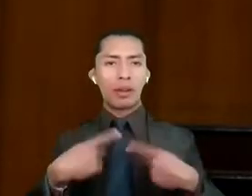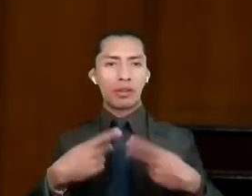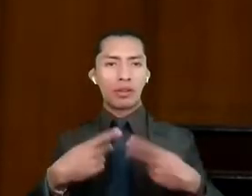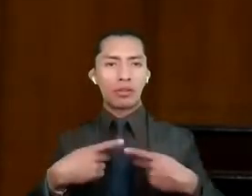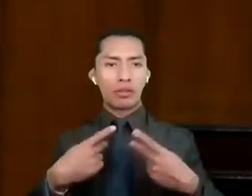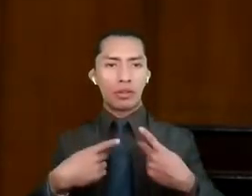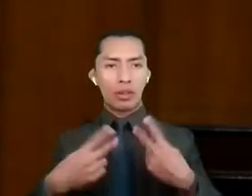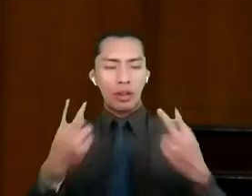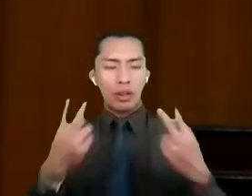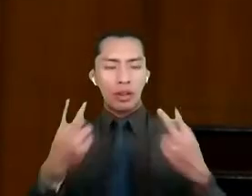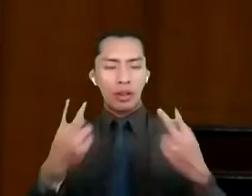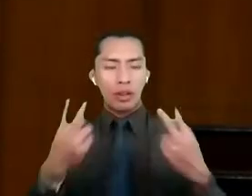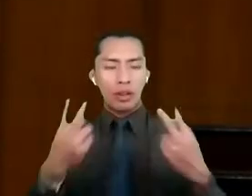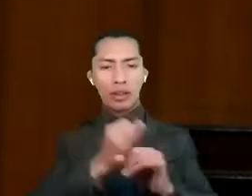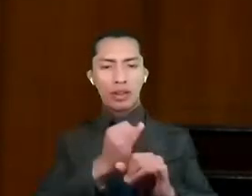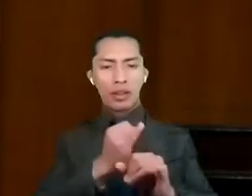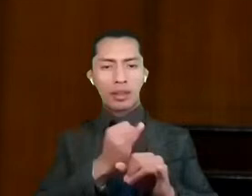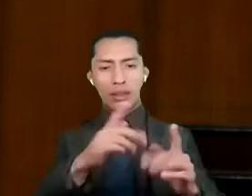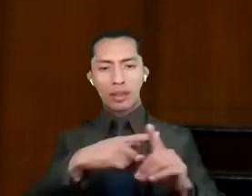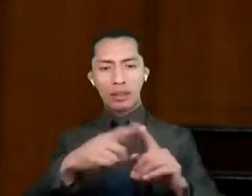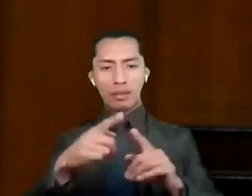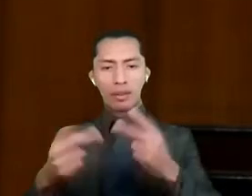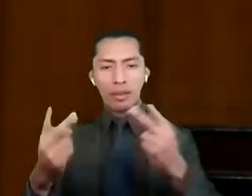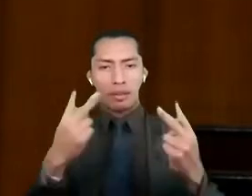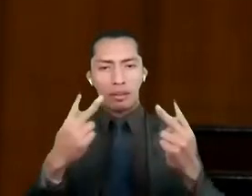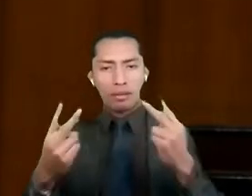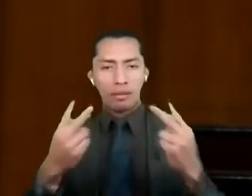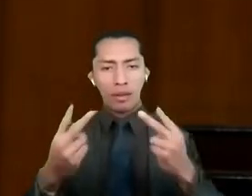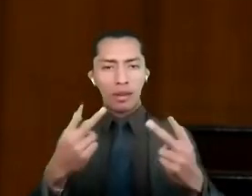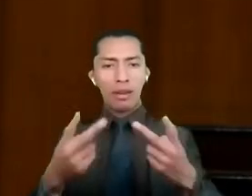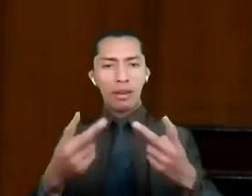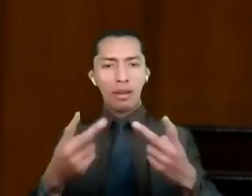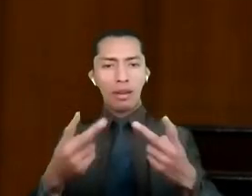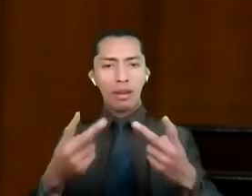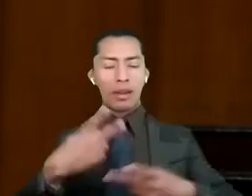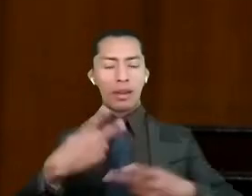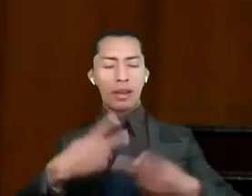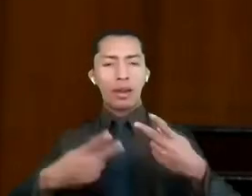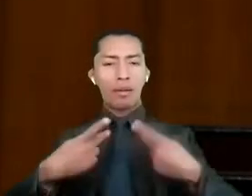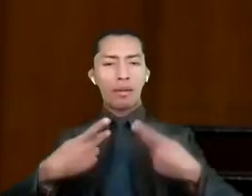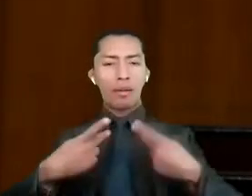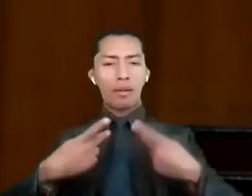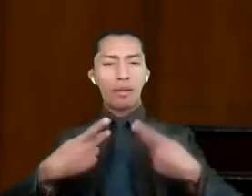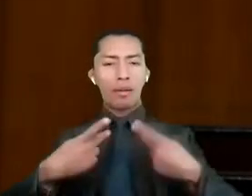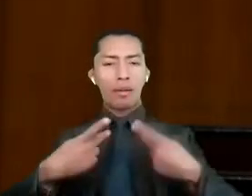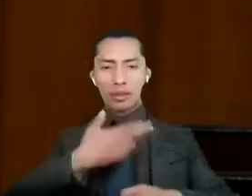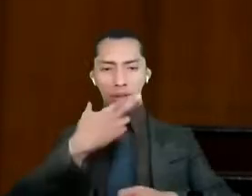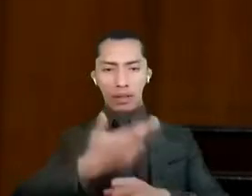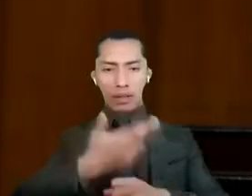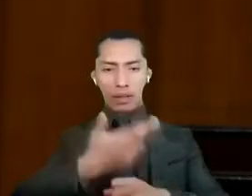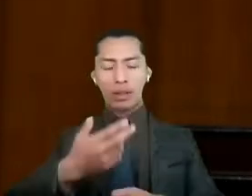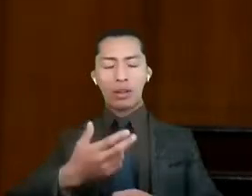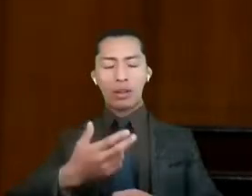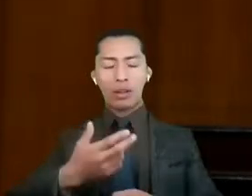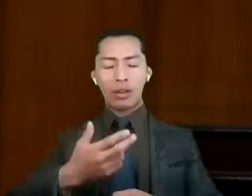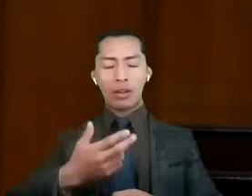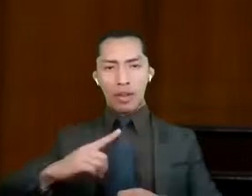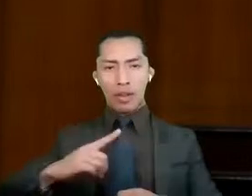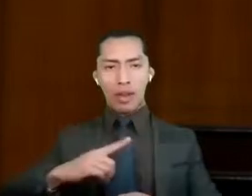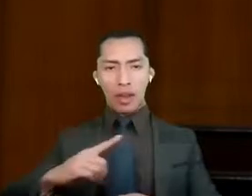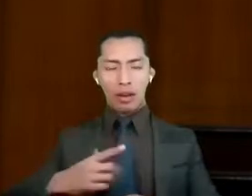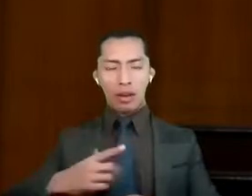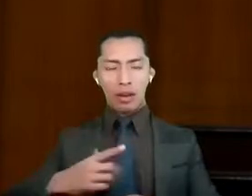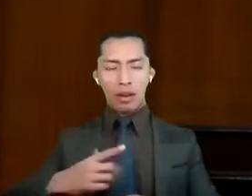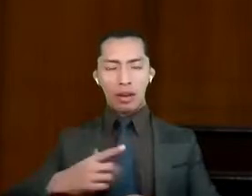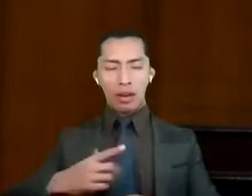siguen a través de diversas plataformas, a quienes acompañan hoy al secretario general de Gobierno, por supuesto,